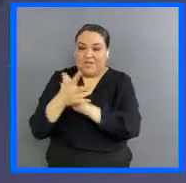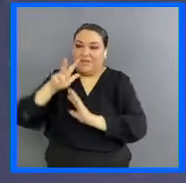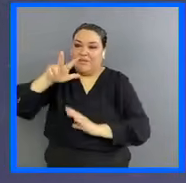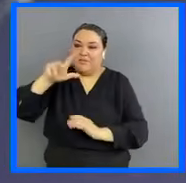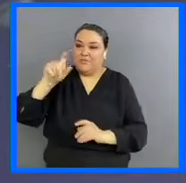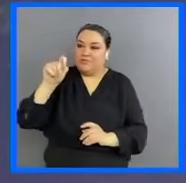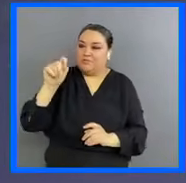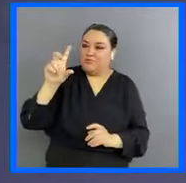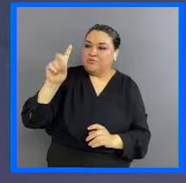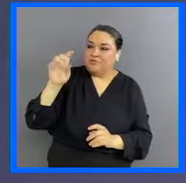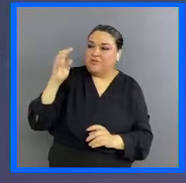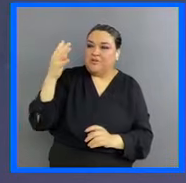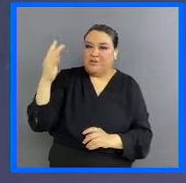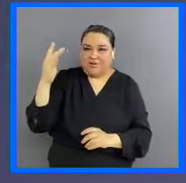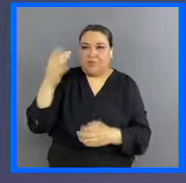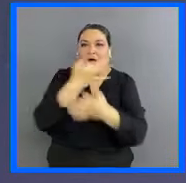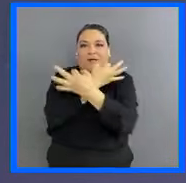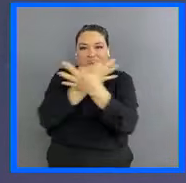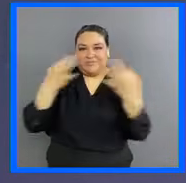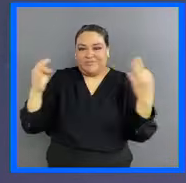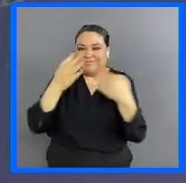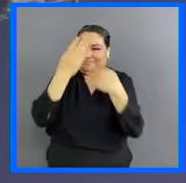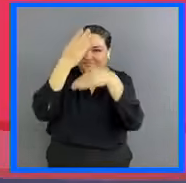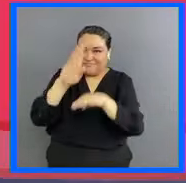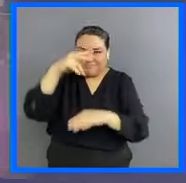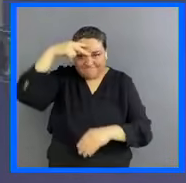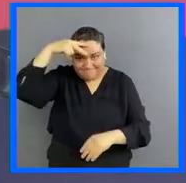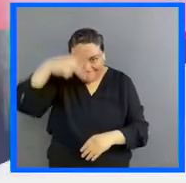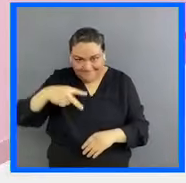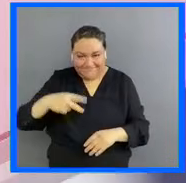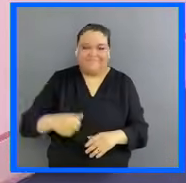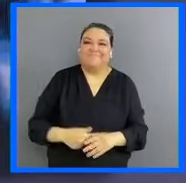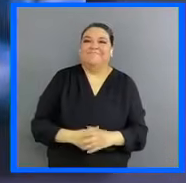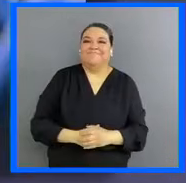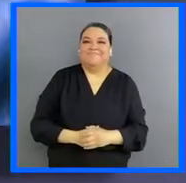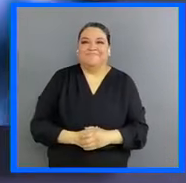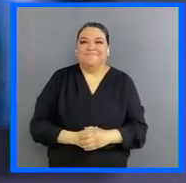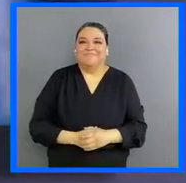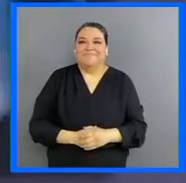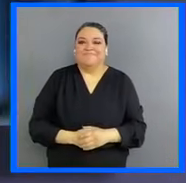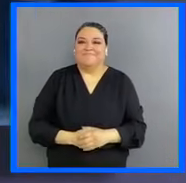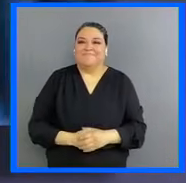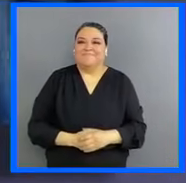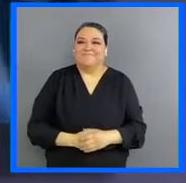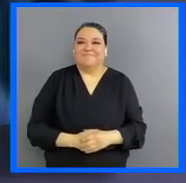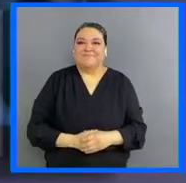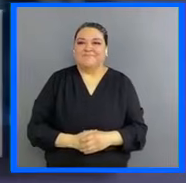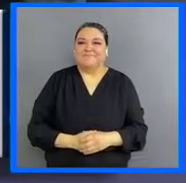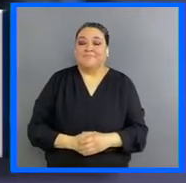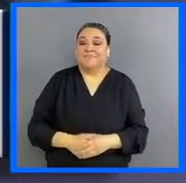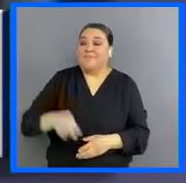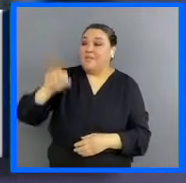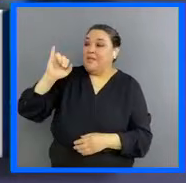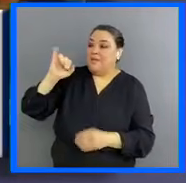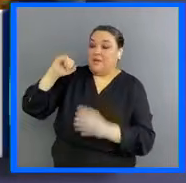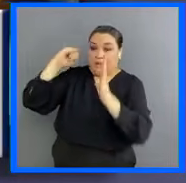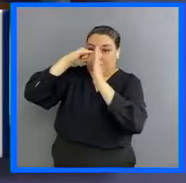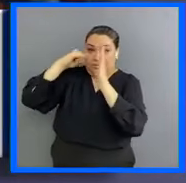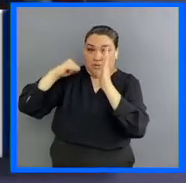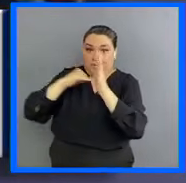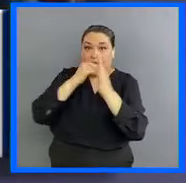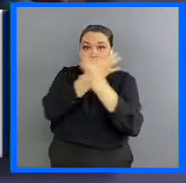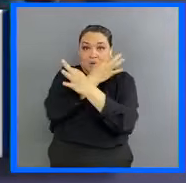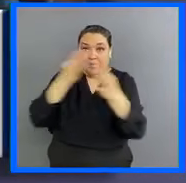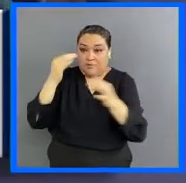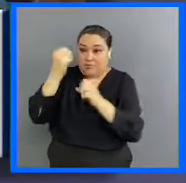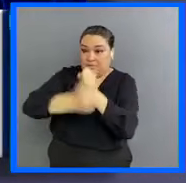por dólar, de acuerdo con información del Banco de México. El INEGI reportó que en 2024 el valor